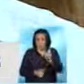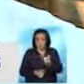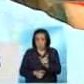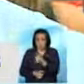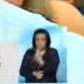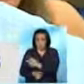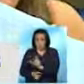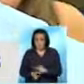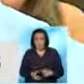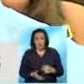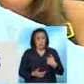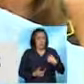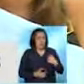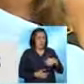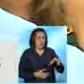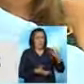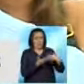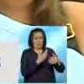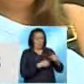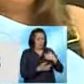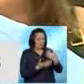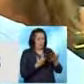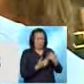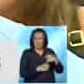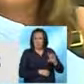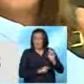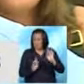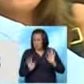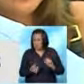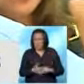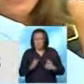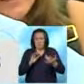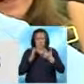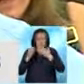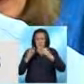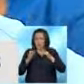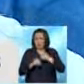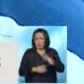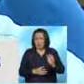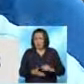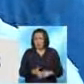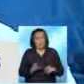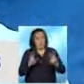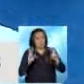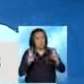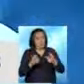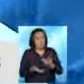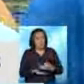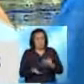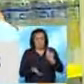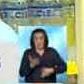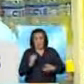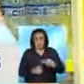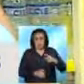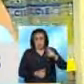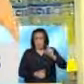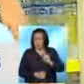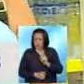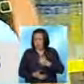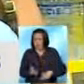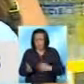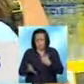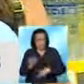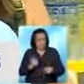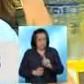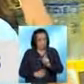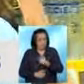Yo quiero desterrar esos comentarios que por ahí han salido en redes sociales con respecto al aumento del precio del agua. El precio del agua no